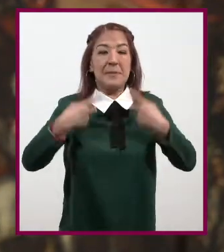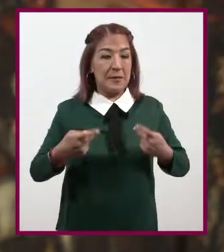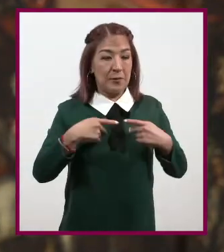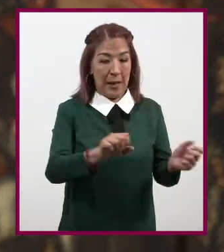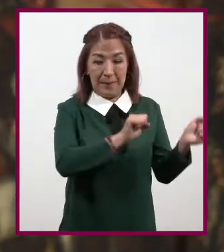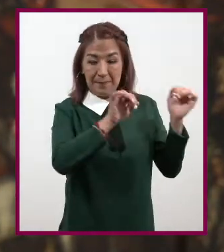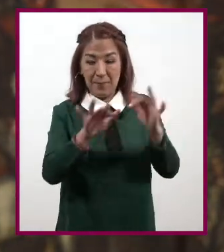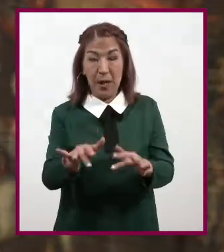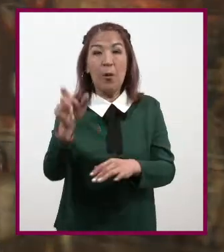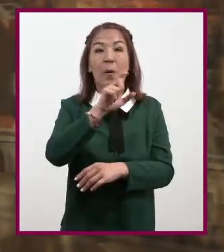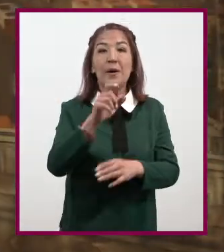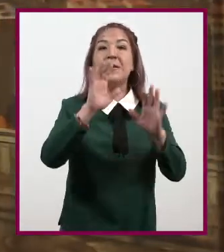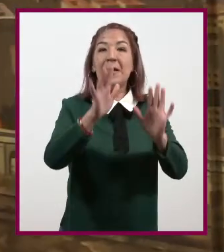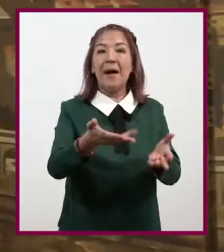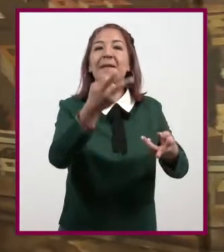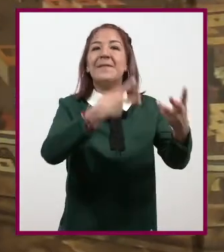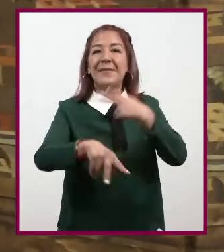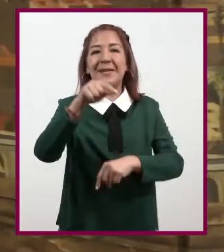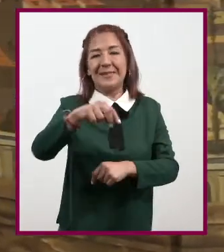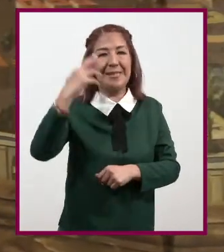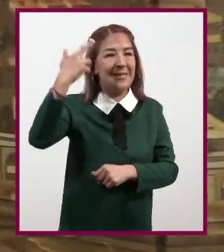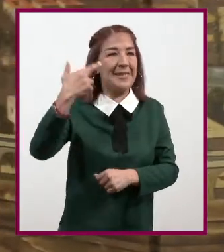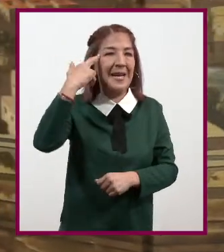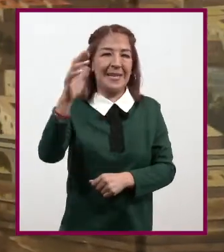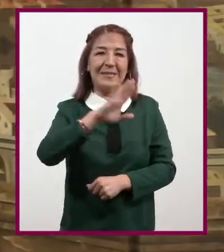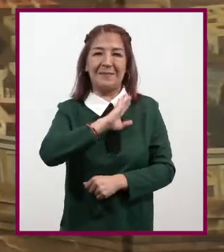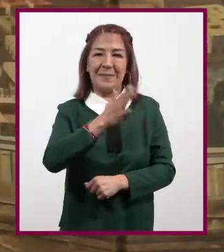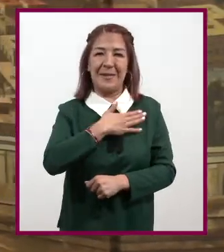algún momento a los reyes de España.